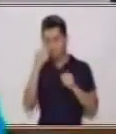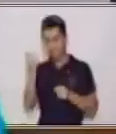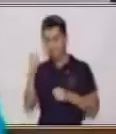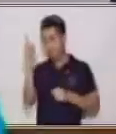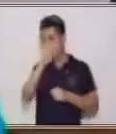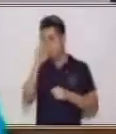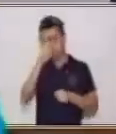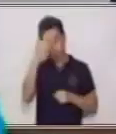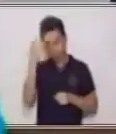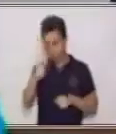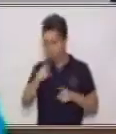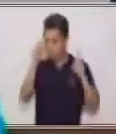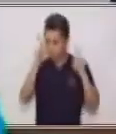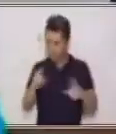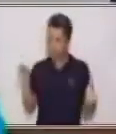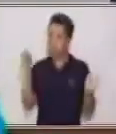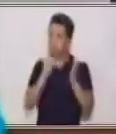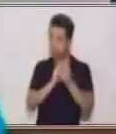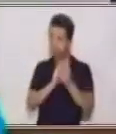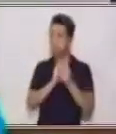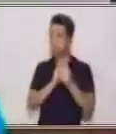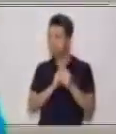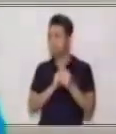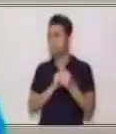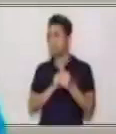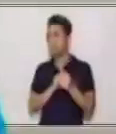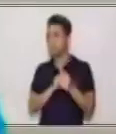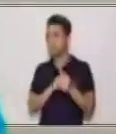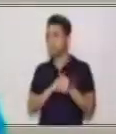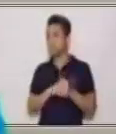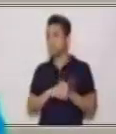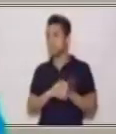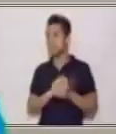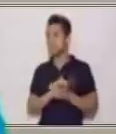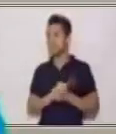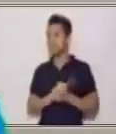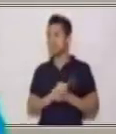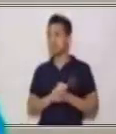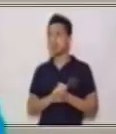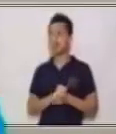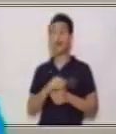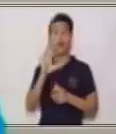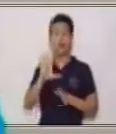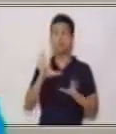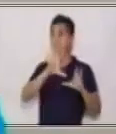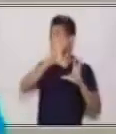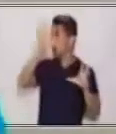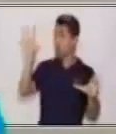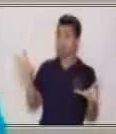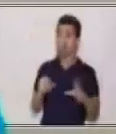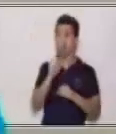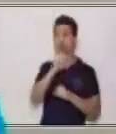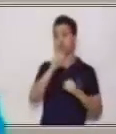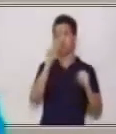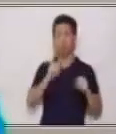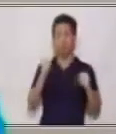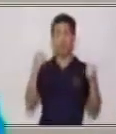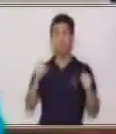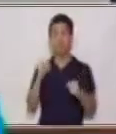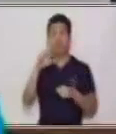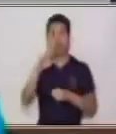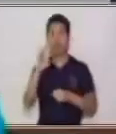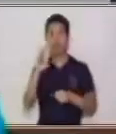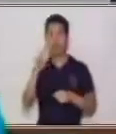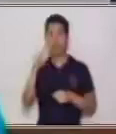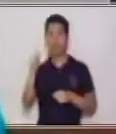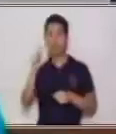que debe de estar presente y así pues de esta manera ya poder hacer tu redacción final, que es